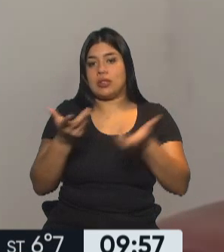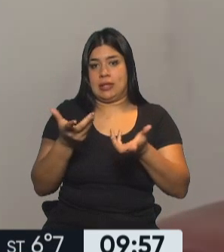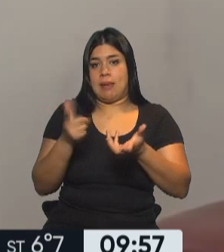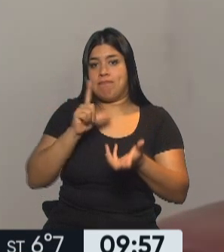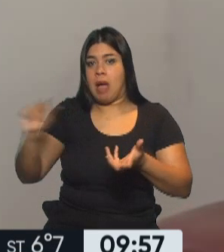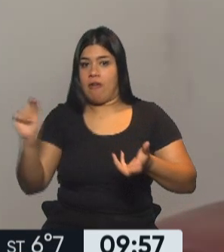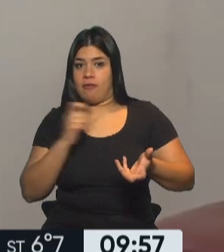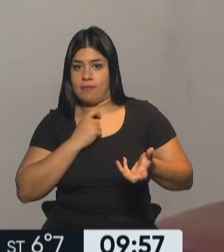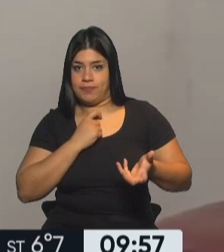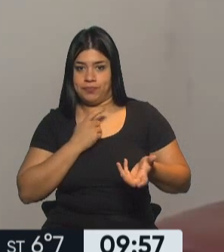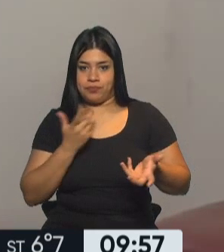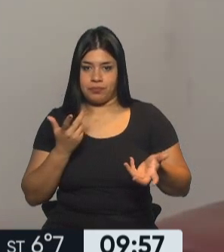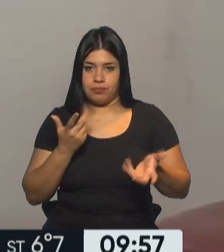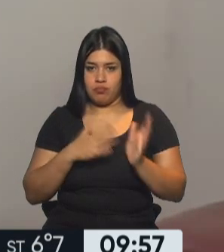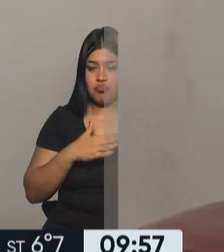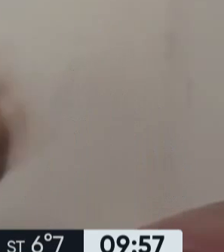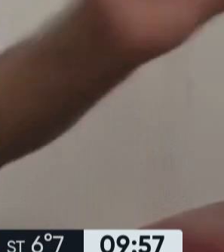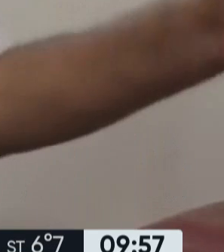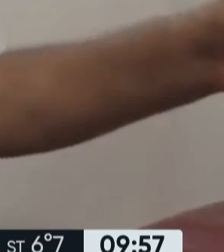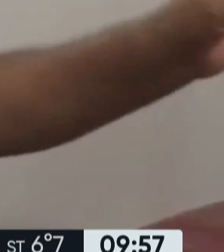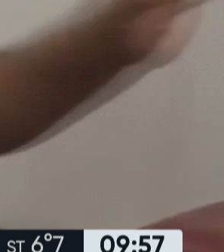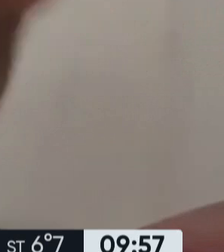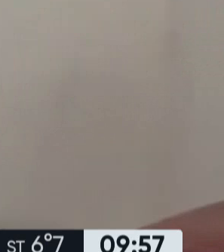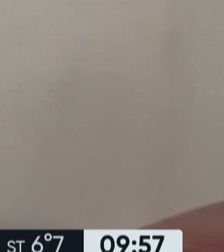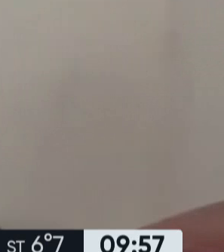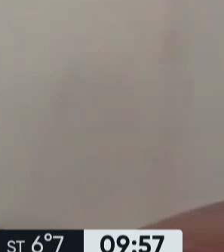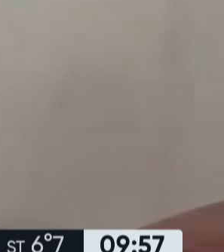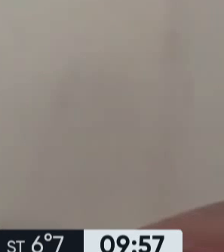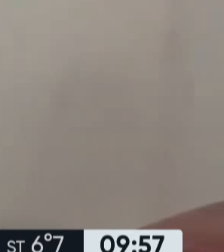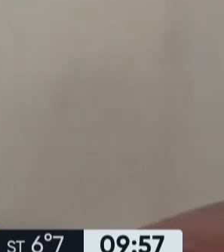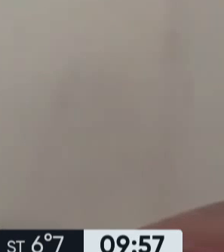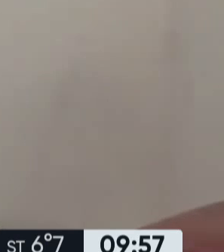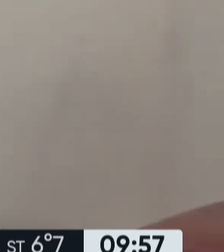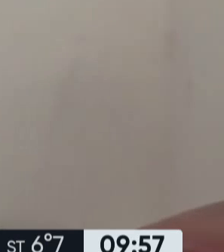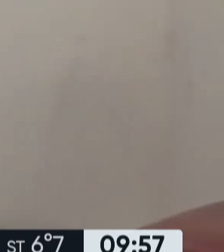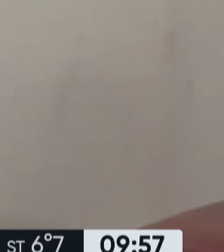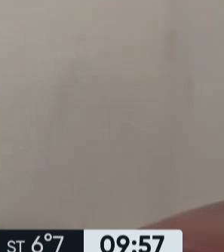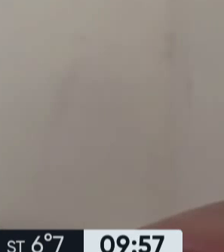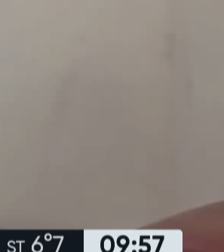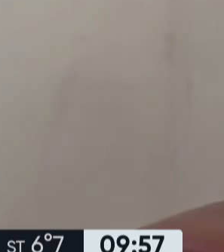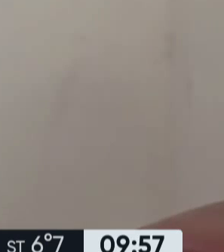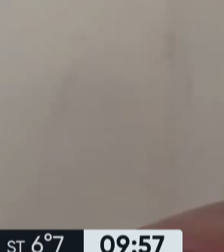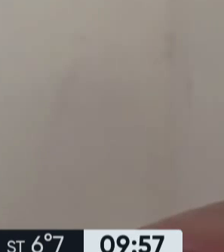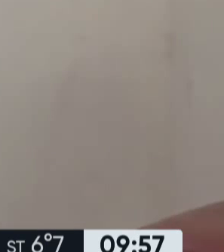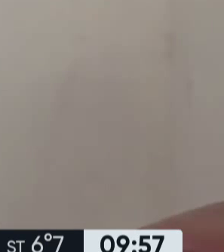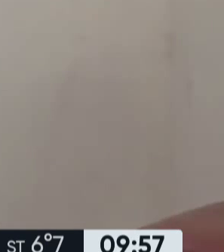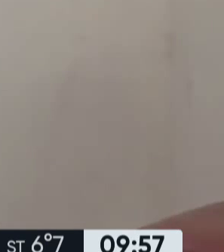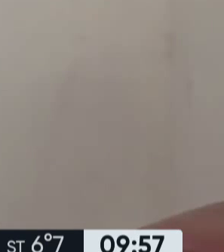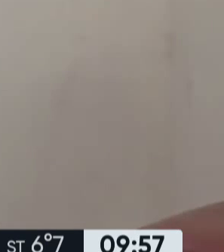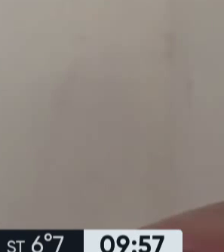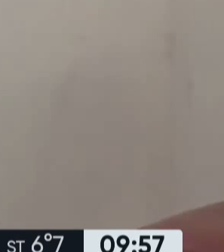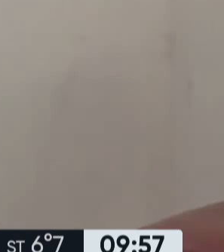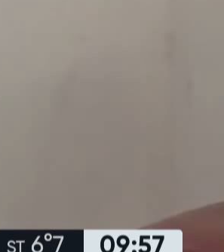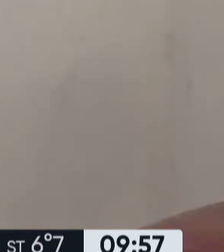una ventana, y estaban los dos patios llenos de escombros. Estaba todo como